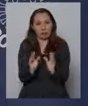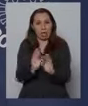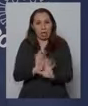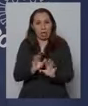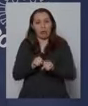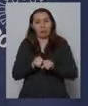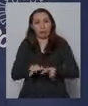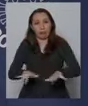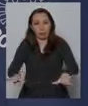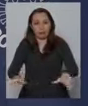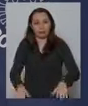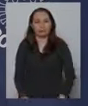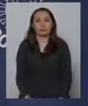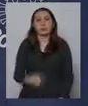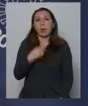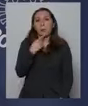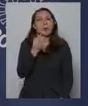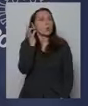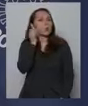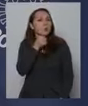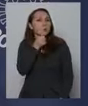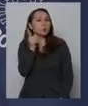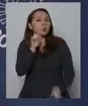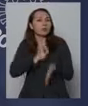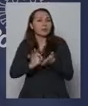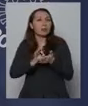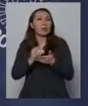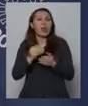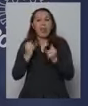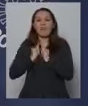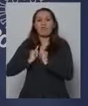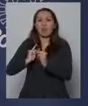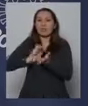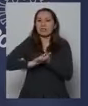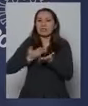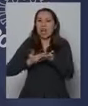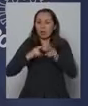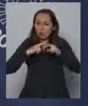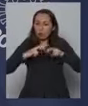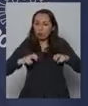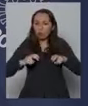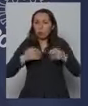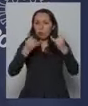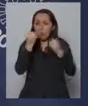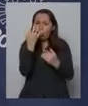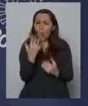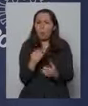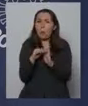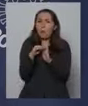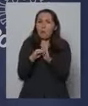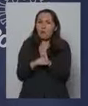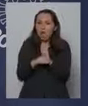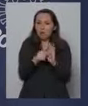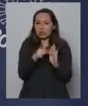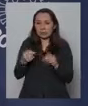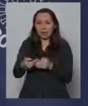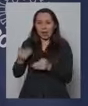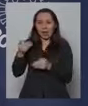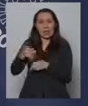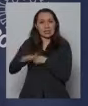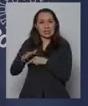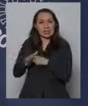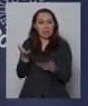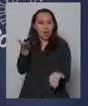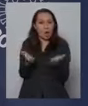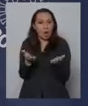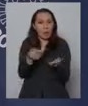propagación de este virus. Subsecretaria, ¿por qué en el informe epidemiológico se ve una cifra tanto menor en la última semana, la semana 15, con